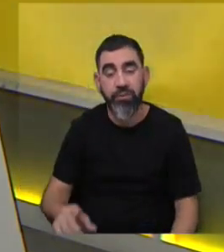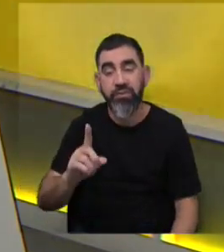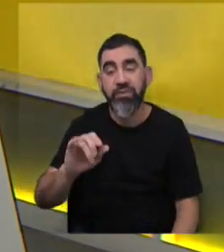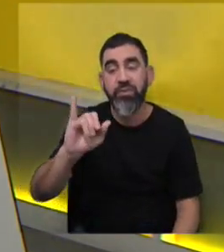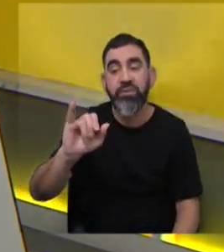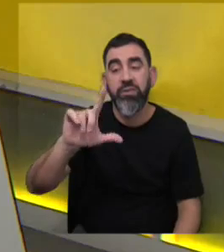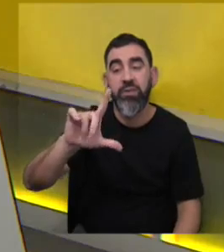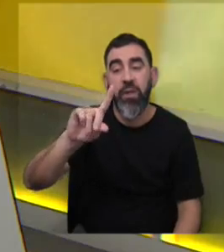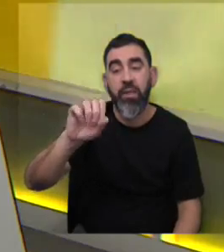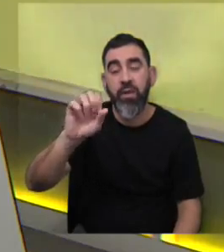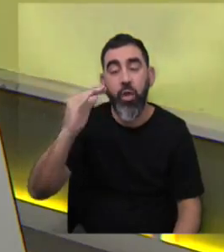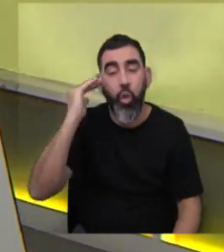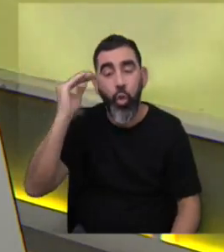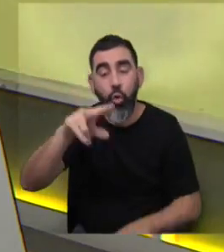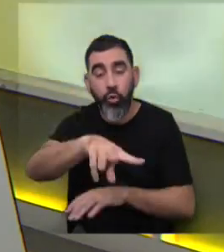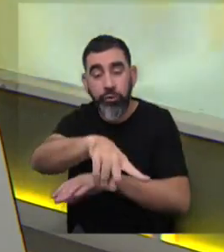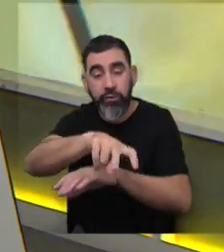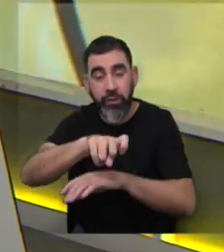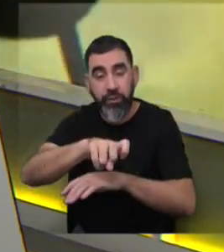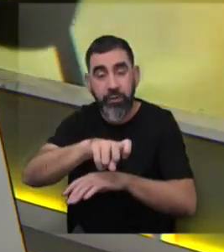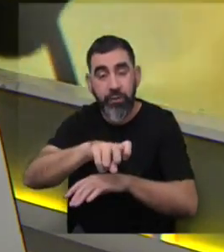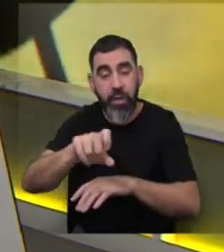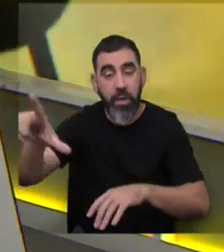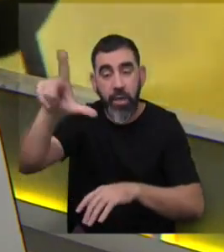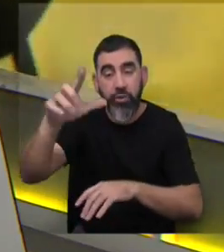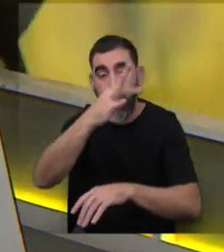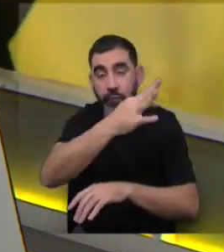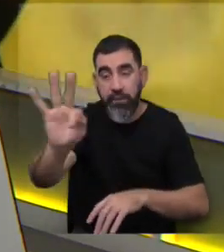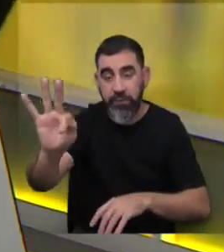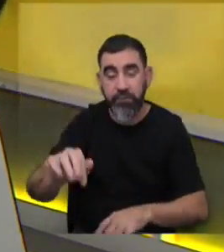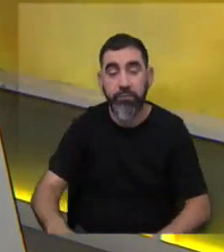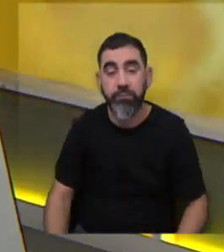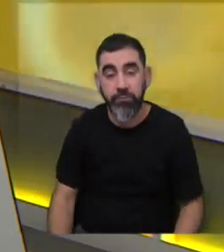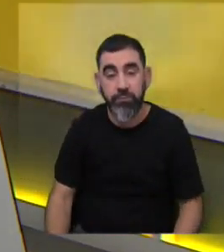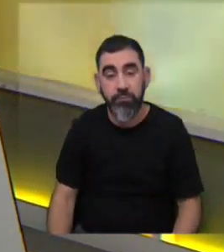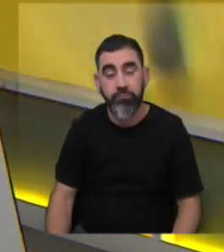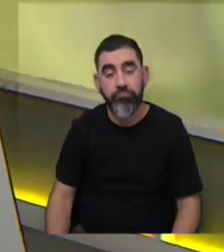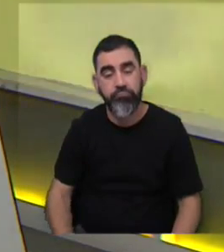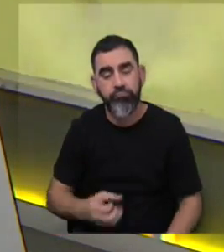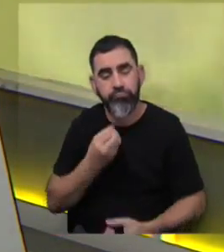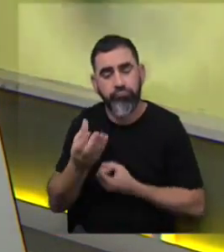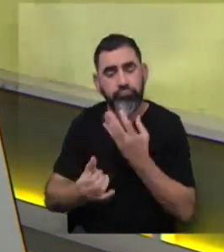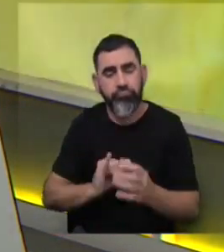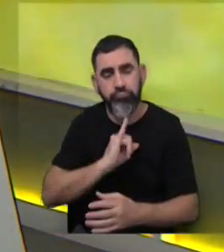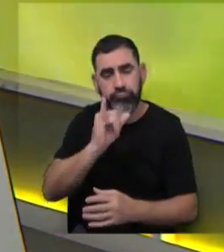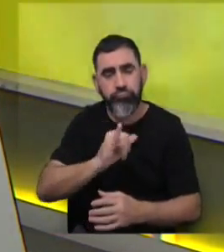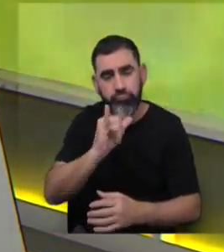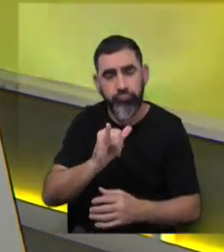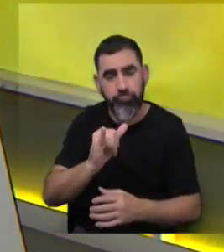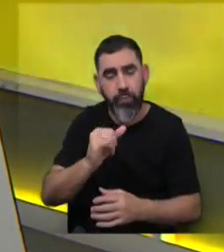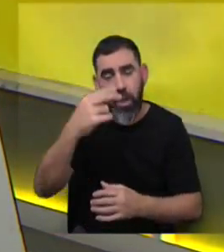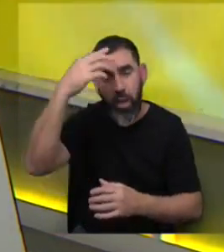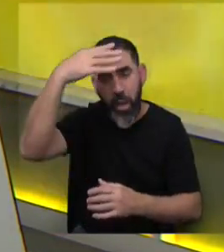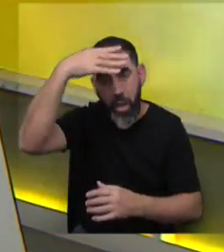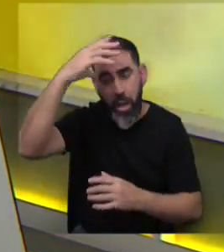Clenet, él es docente de física en el Liceo Francés y nos deja un monólogo en el que se mezclan Caperucita